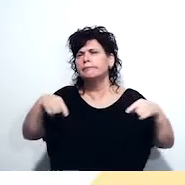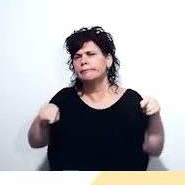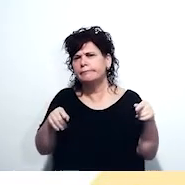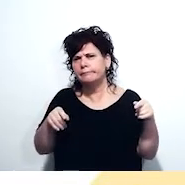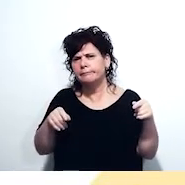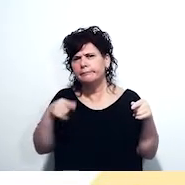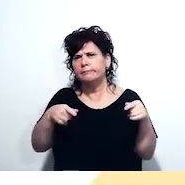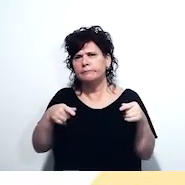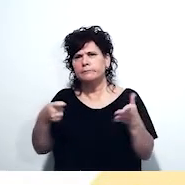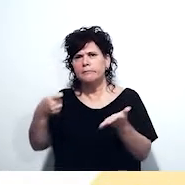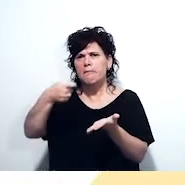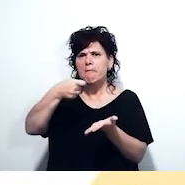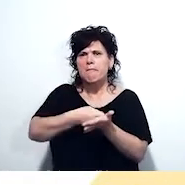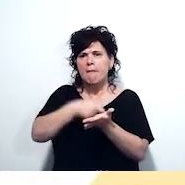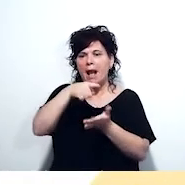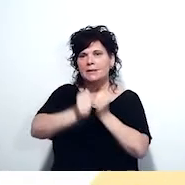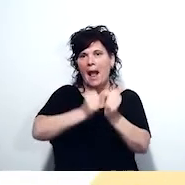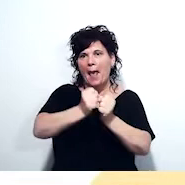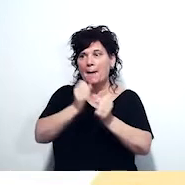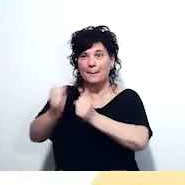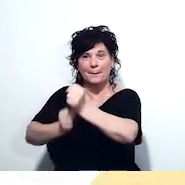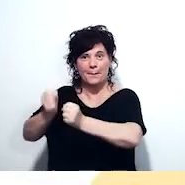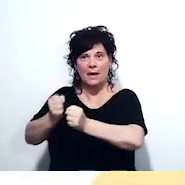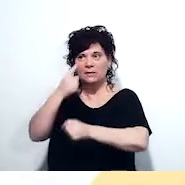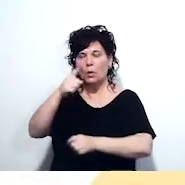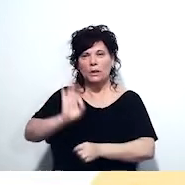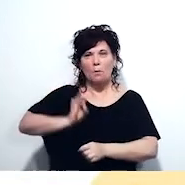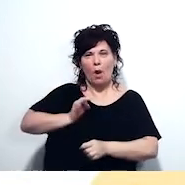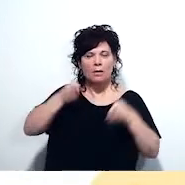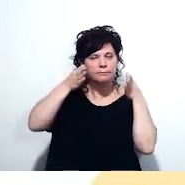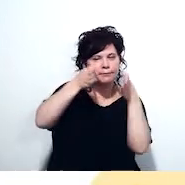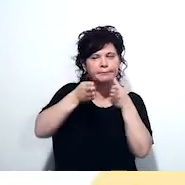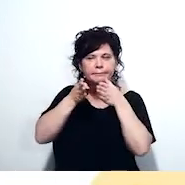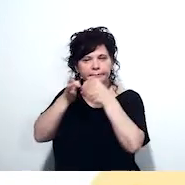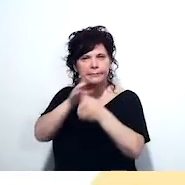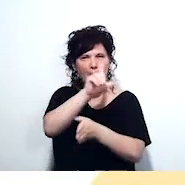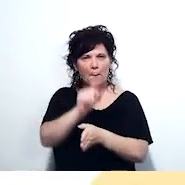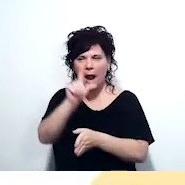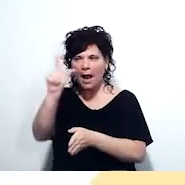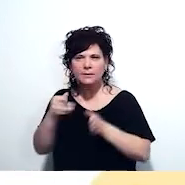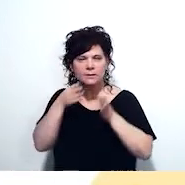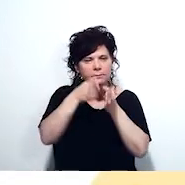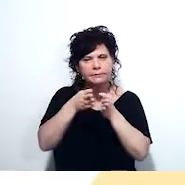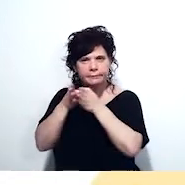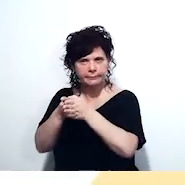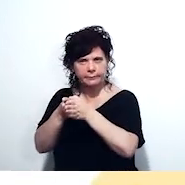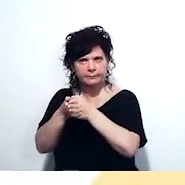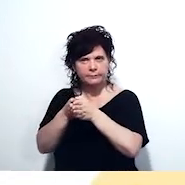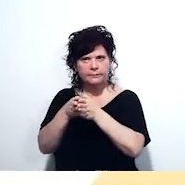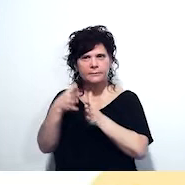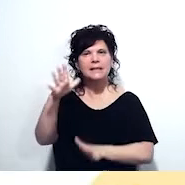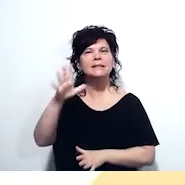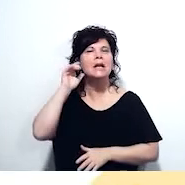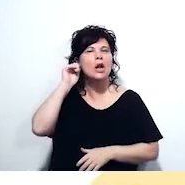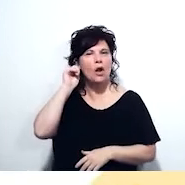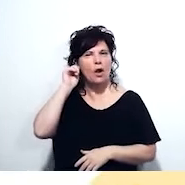máquinas, está financiado en esas empresas. En los últimos años se focaliza en estos dos países.